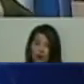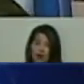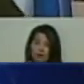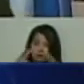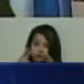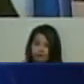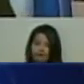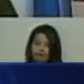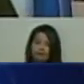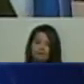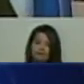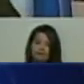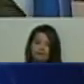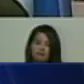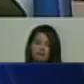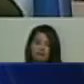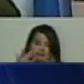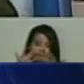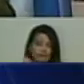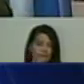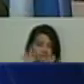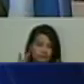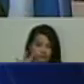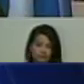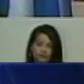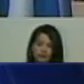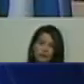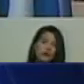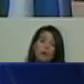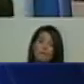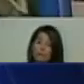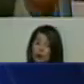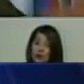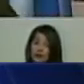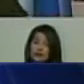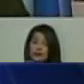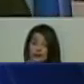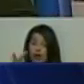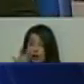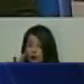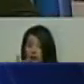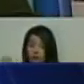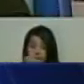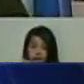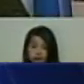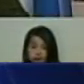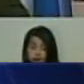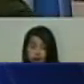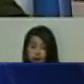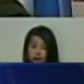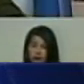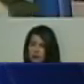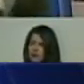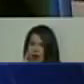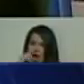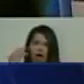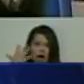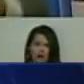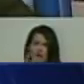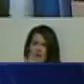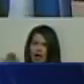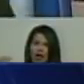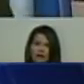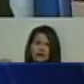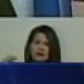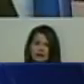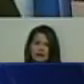con mucho detenimiento, porque ya se están decantando aquí. Por muchos años se utilizó la bandera de